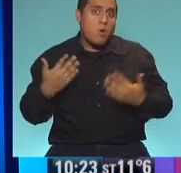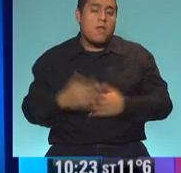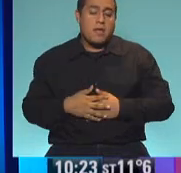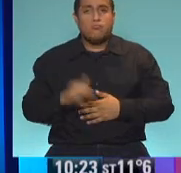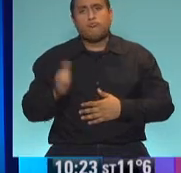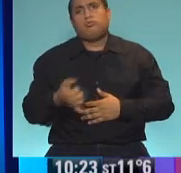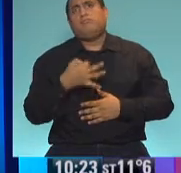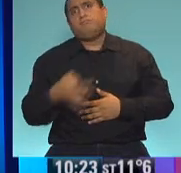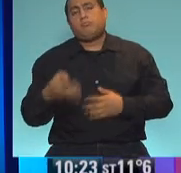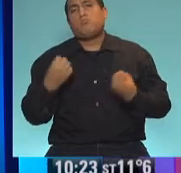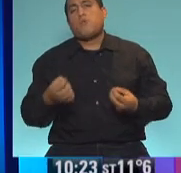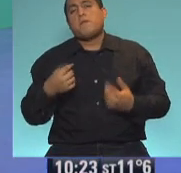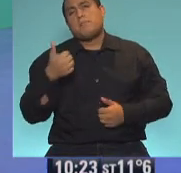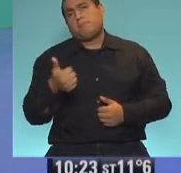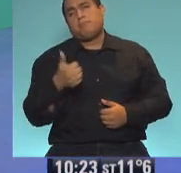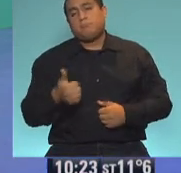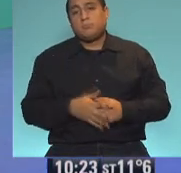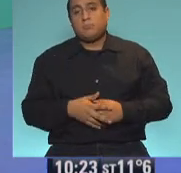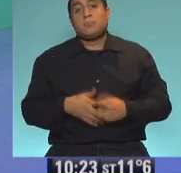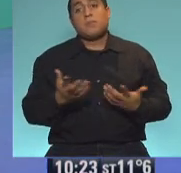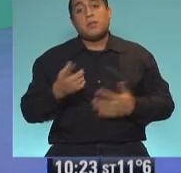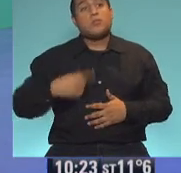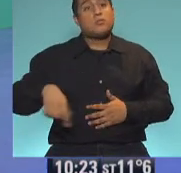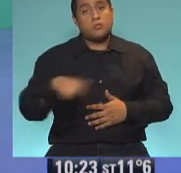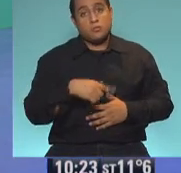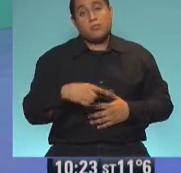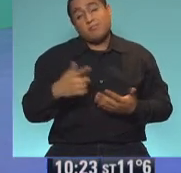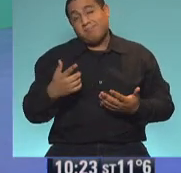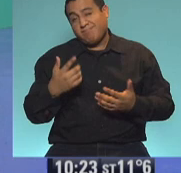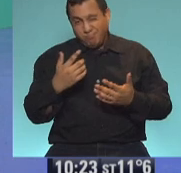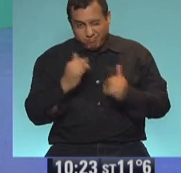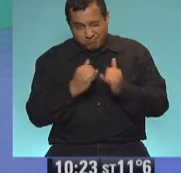muy bien, perfecto. Bueno, y entonces nosotros, ahora sí. Hablando de